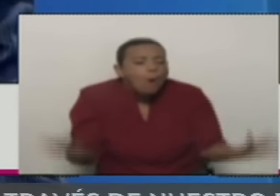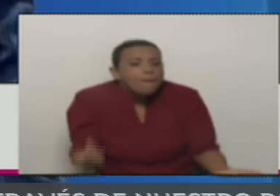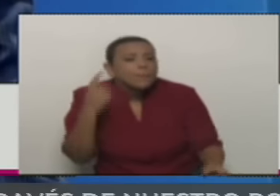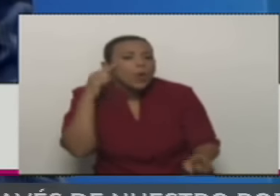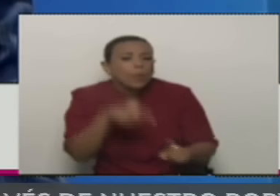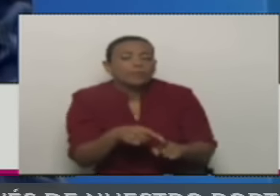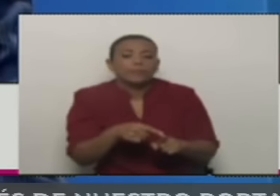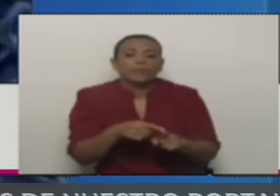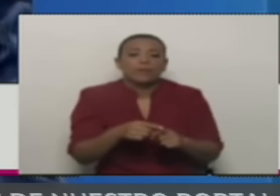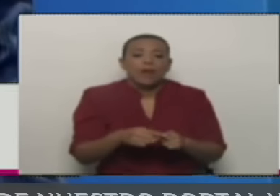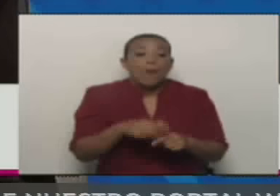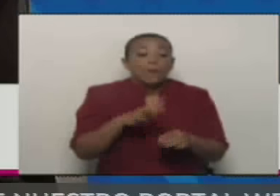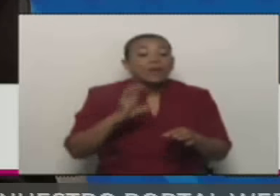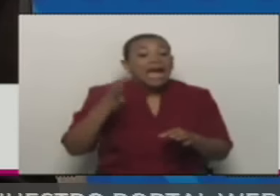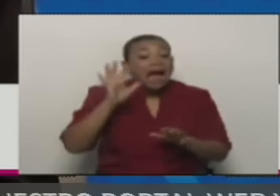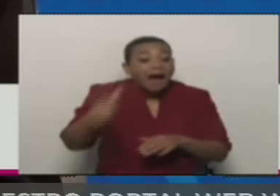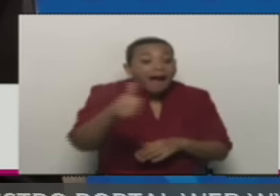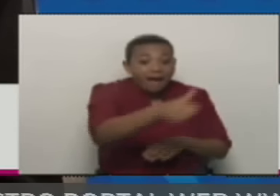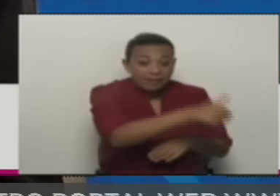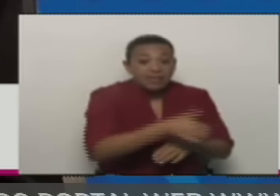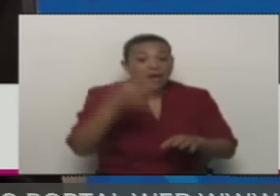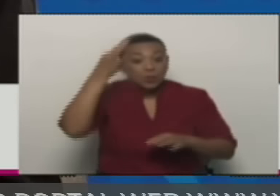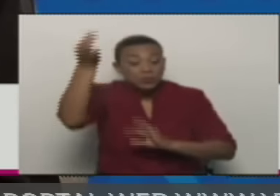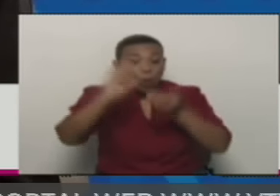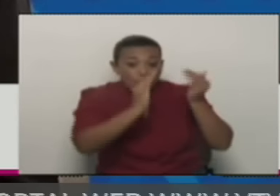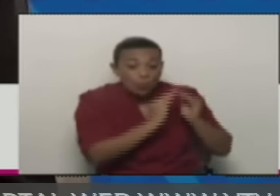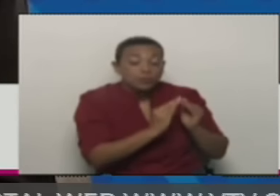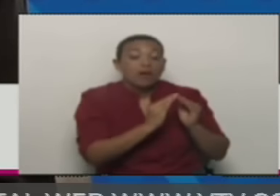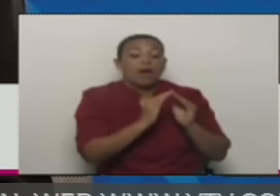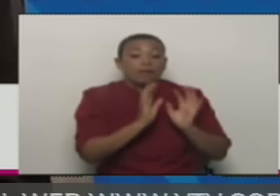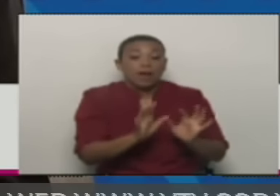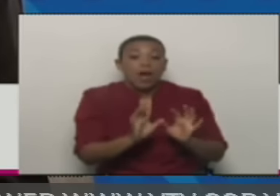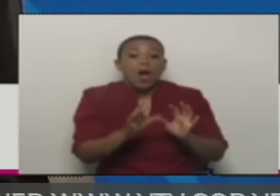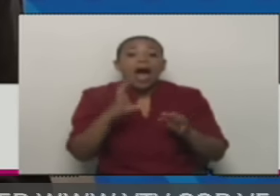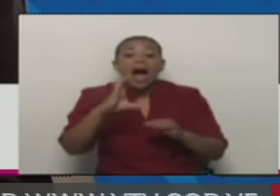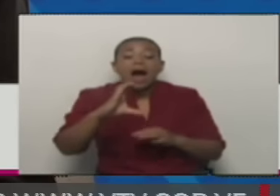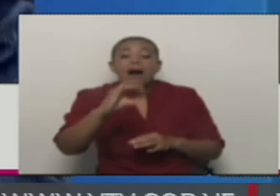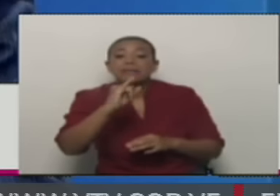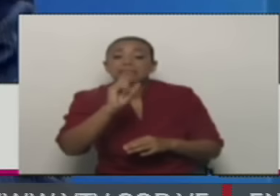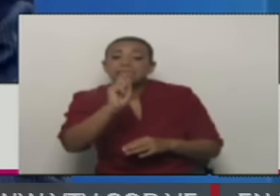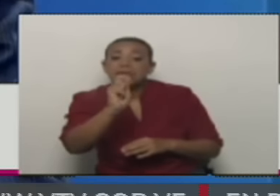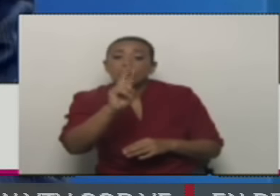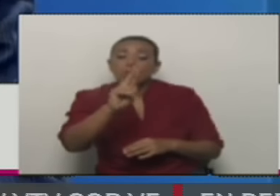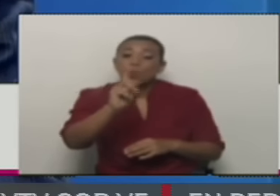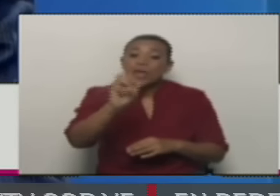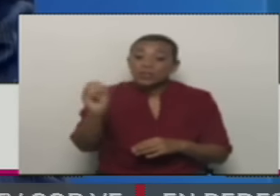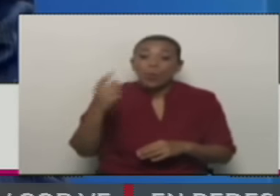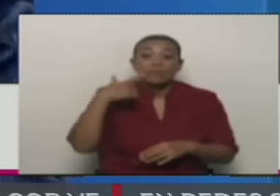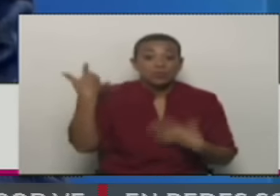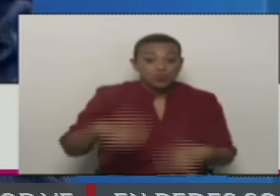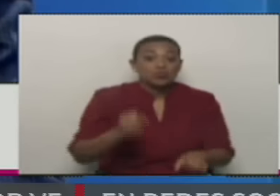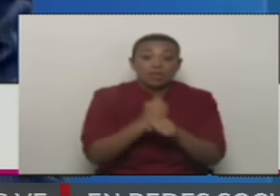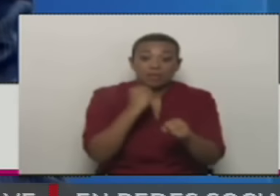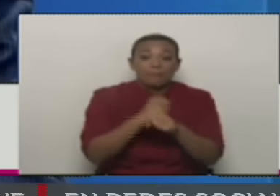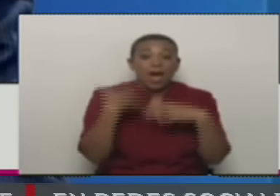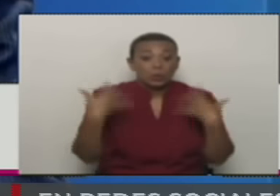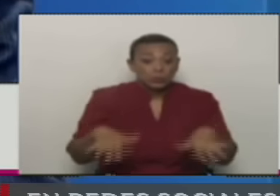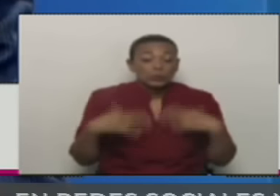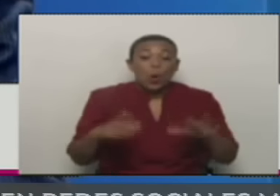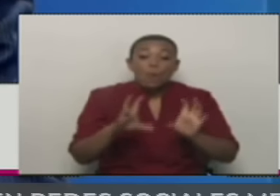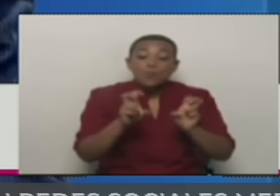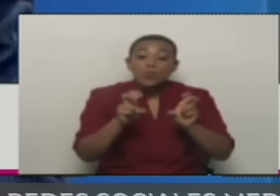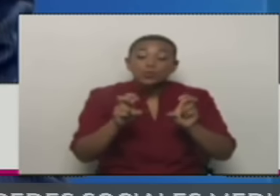comunal. Por cada comunidad primero y después por circuito comunal. Eso es un trabajo tremendo porque hace falta mucha